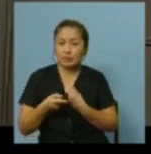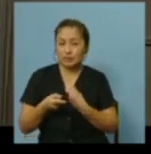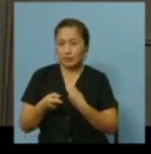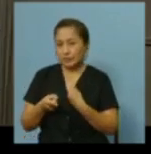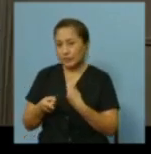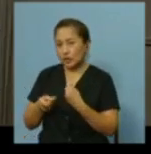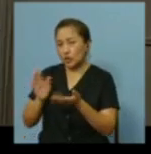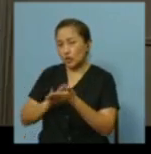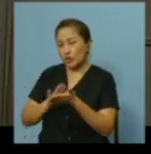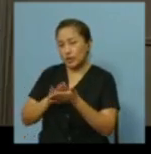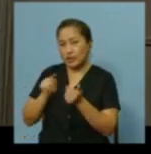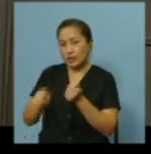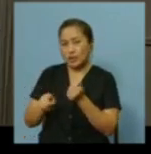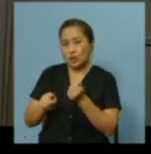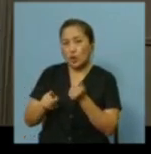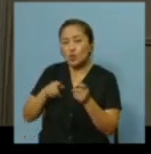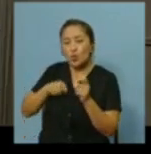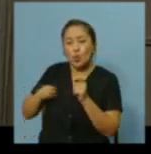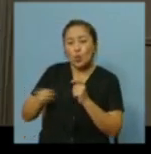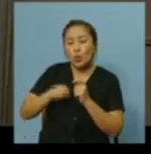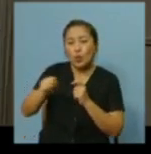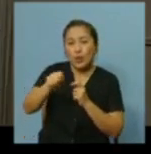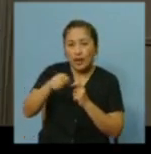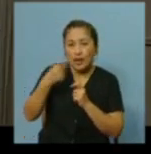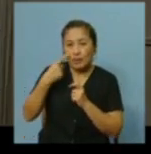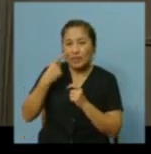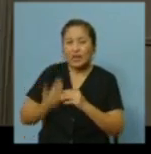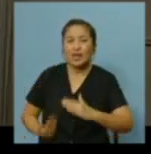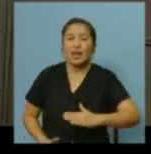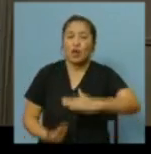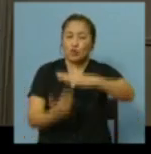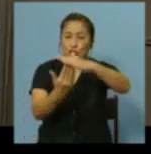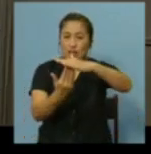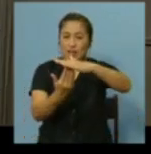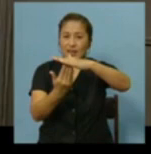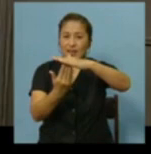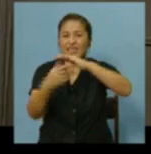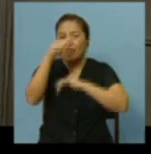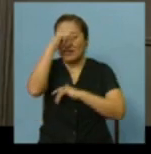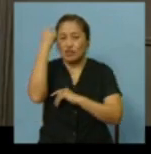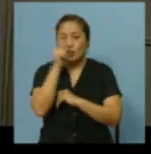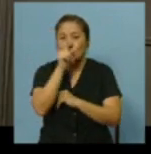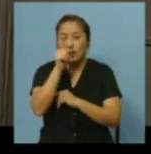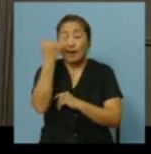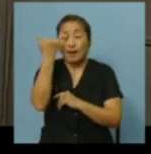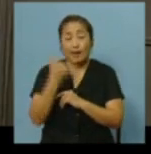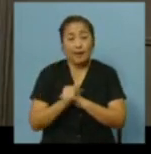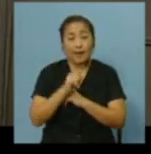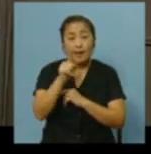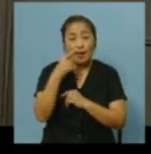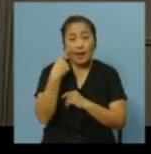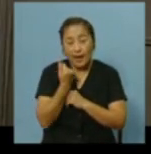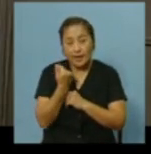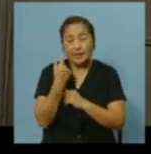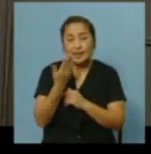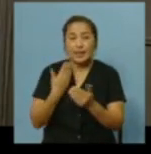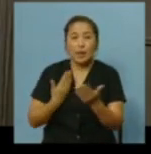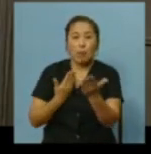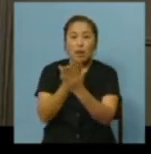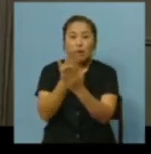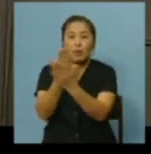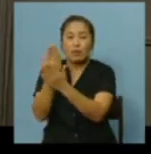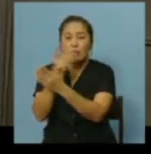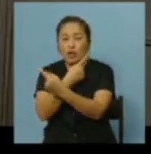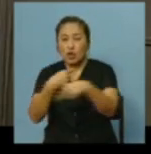En cuanto a eso, es un trámite ante una autoridad de nivel nacional, donde evidentemente hay que elevar todos los